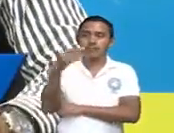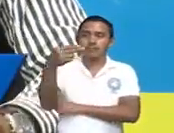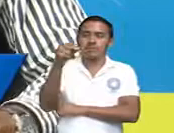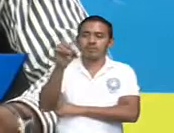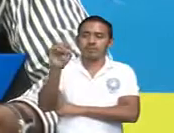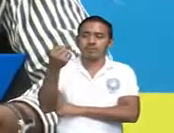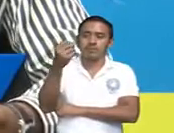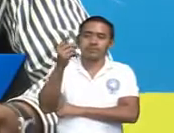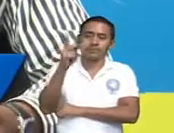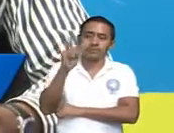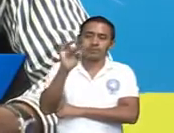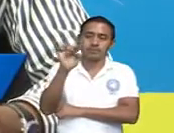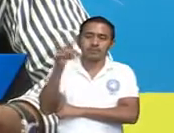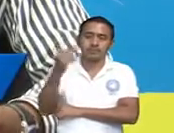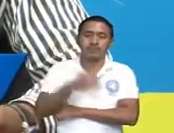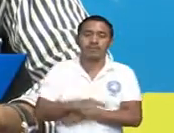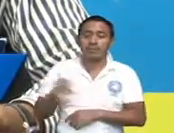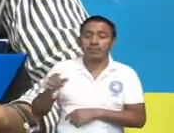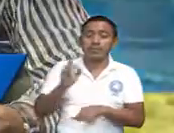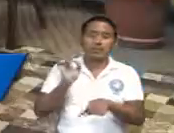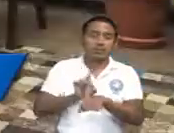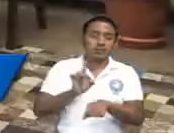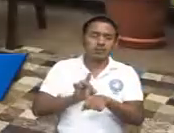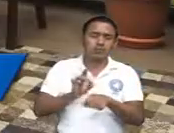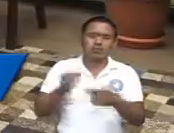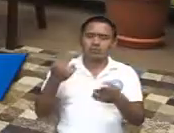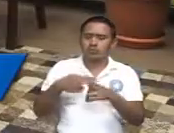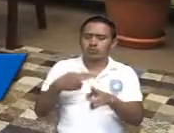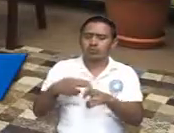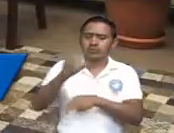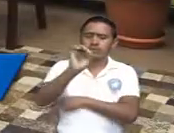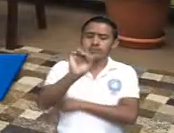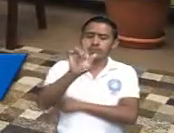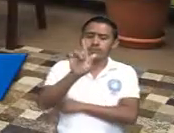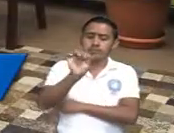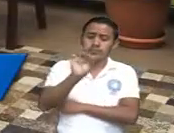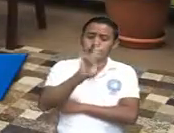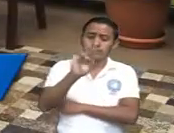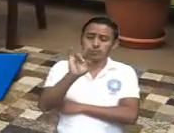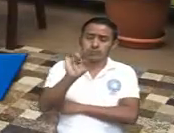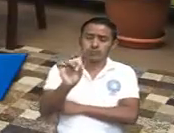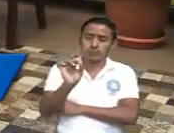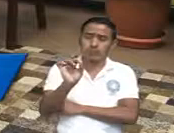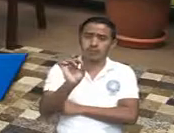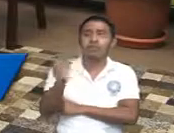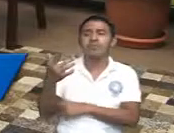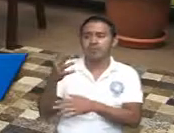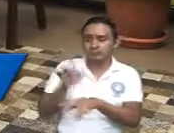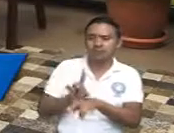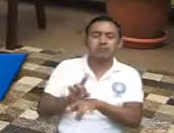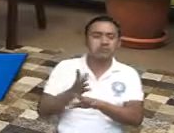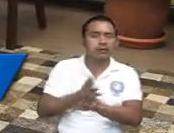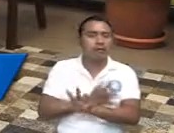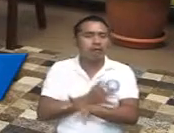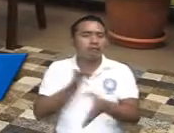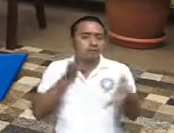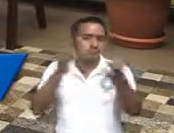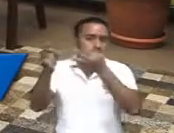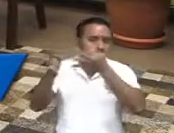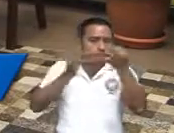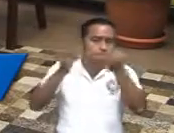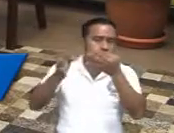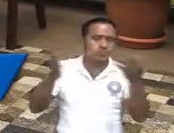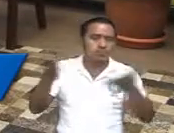otorrino del hospital de referencia nacional hospital la escuela antonio lenín fonseca el doctor ya nos decía en la primera parte del programa